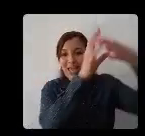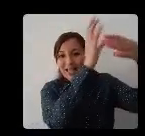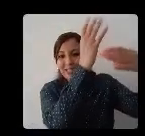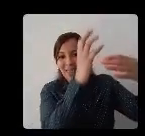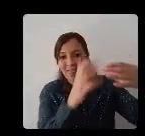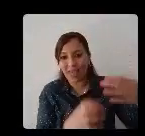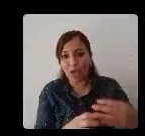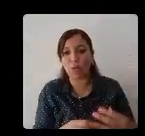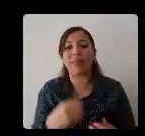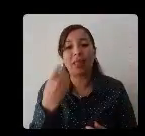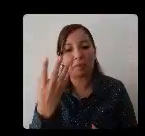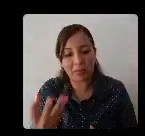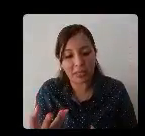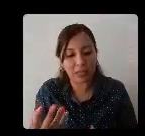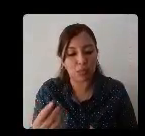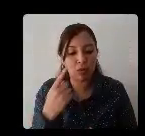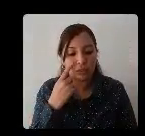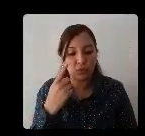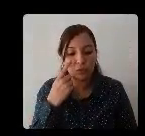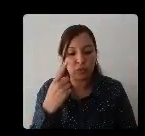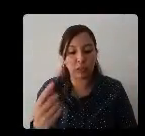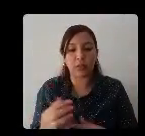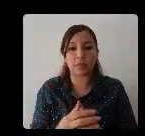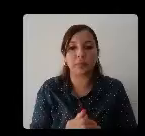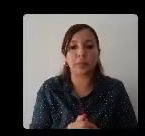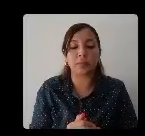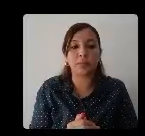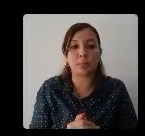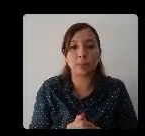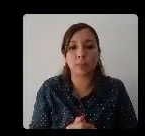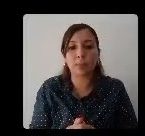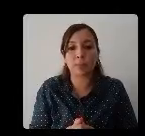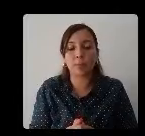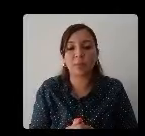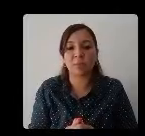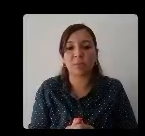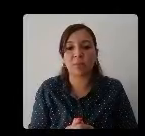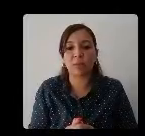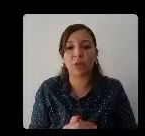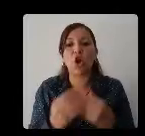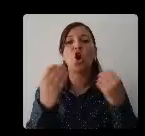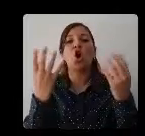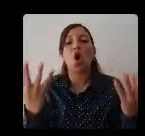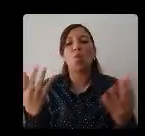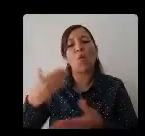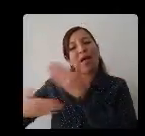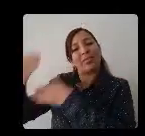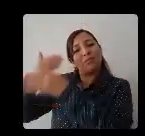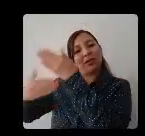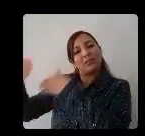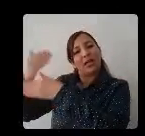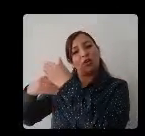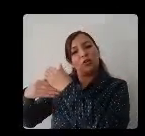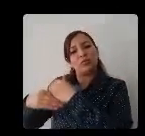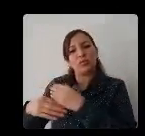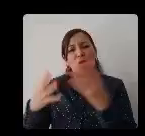Y en la municipalidad también ha construido el canopy de 500 metros